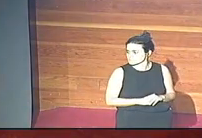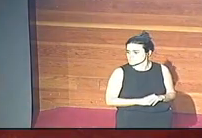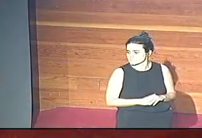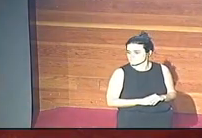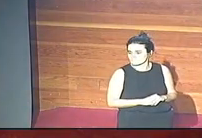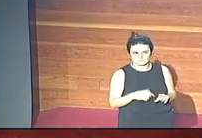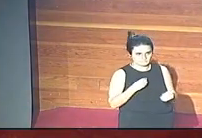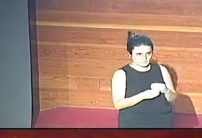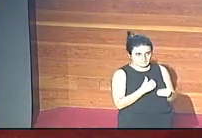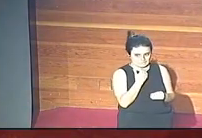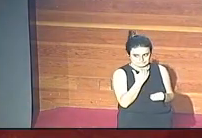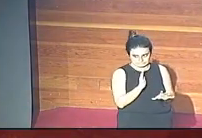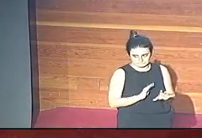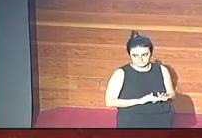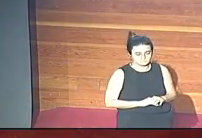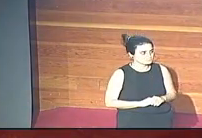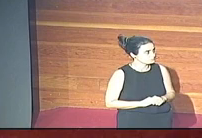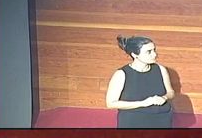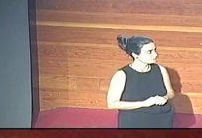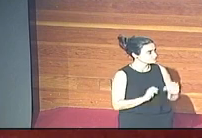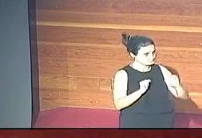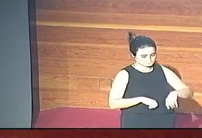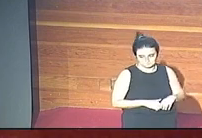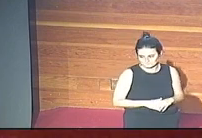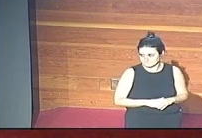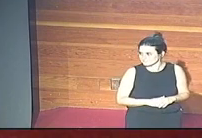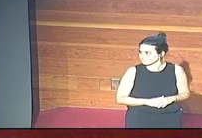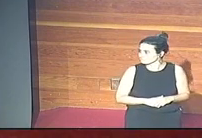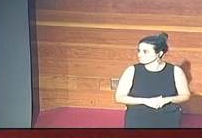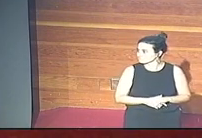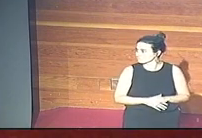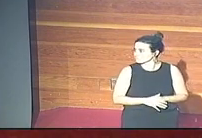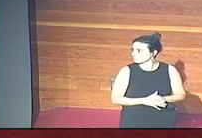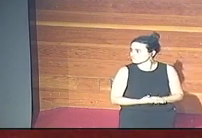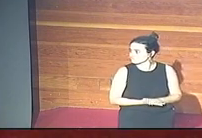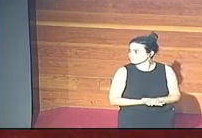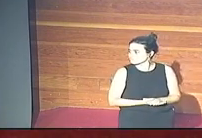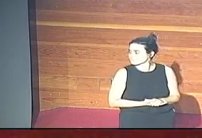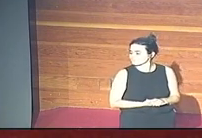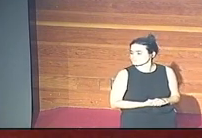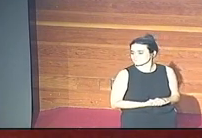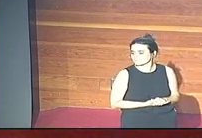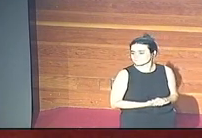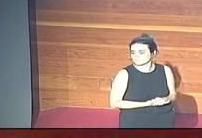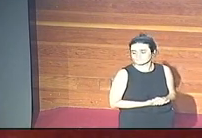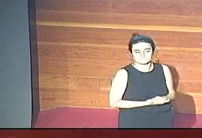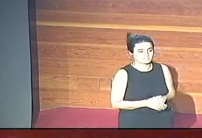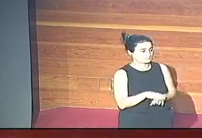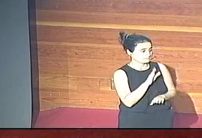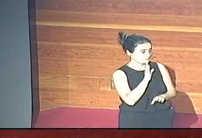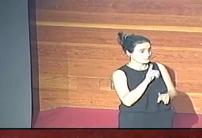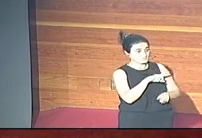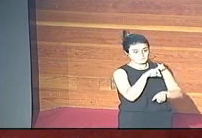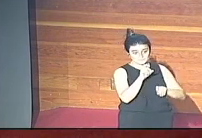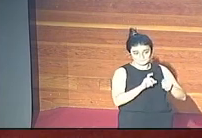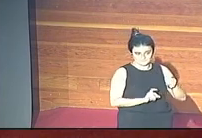algo hecho bien la madera les preguntaban también con una serie